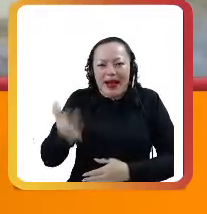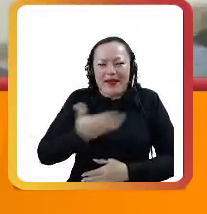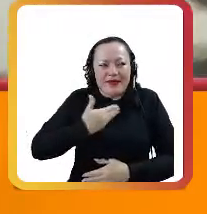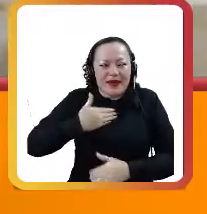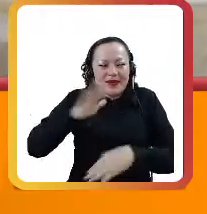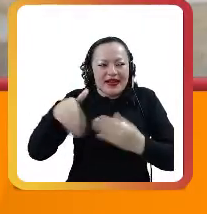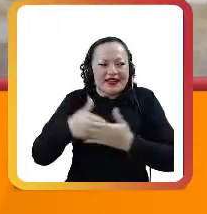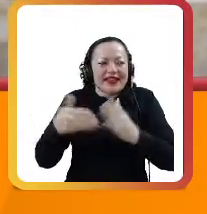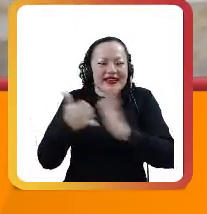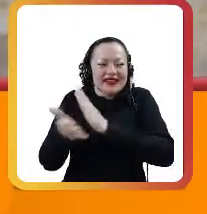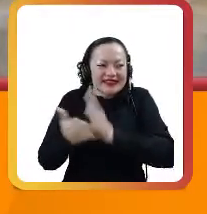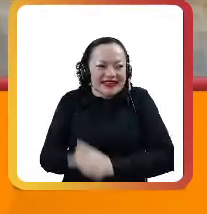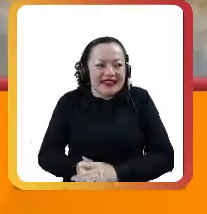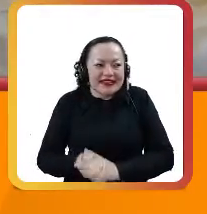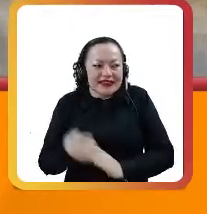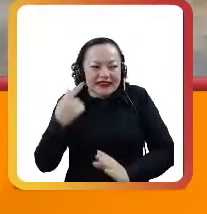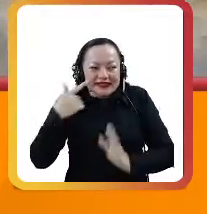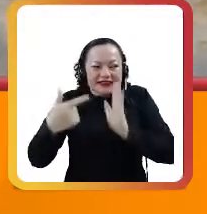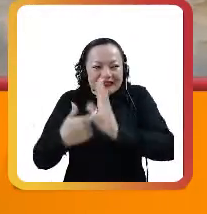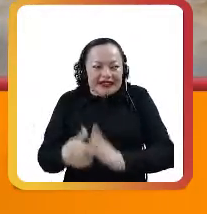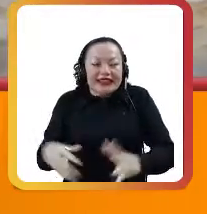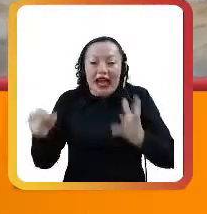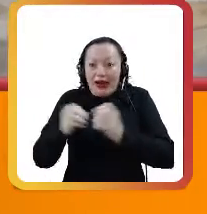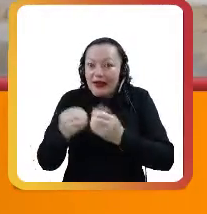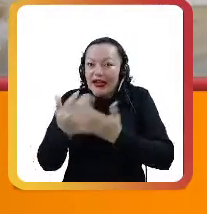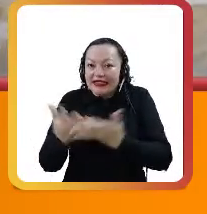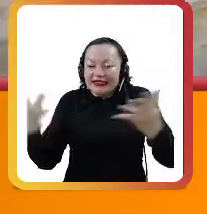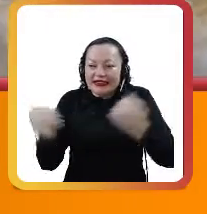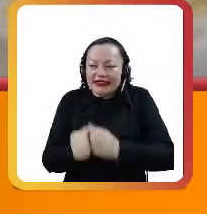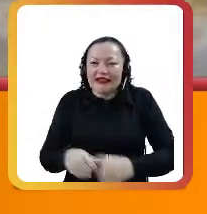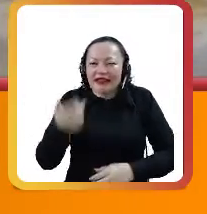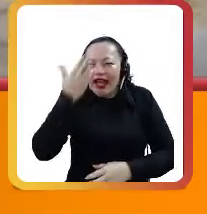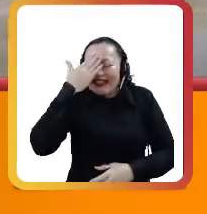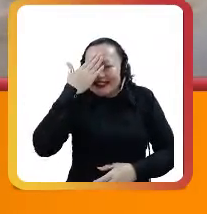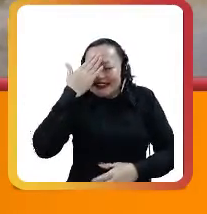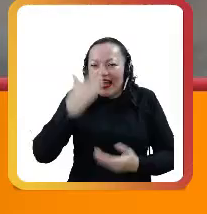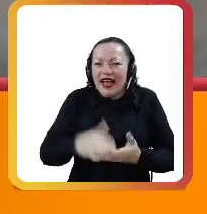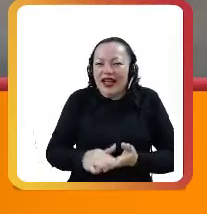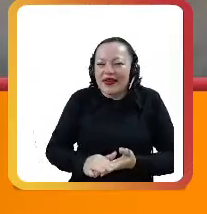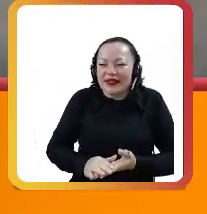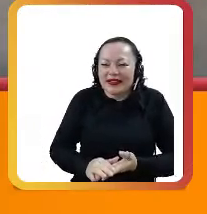un jovencito o jovencita va a querer hacer la receta, sé que a mucho